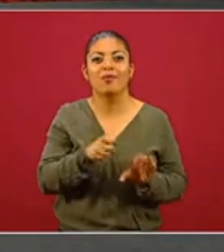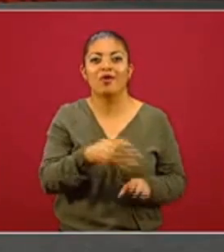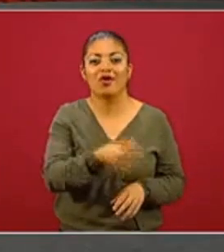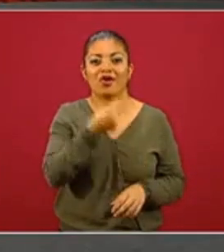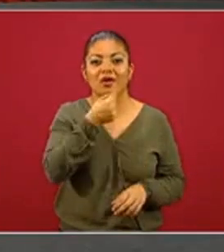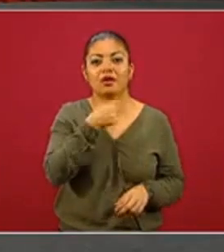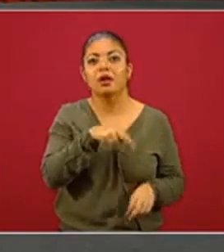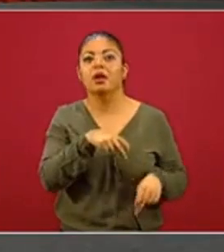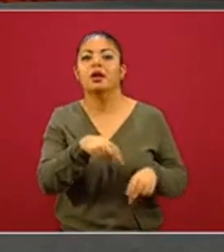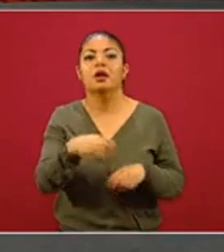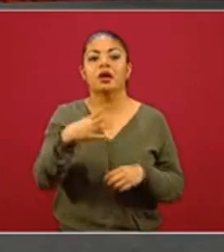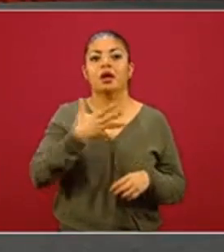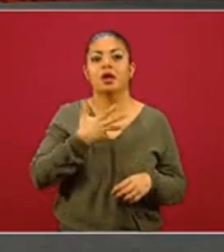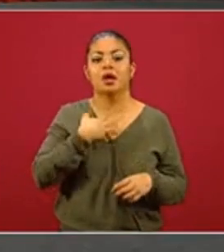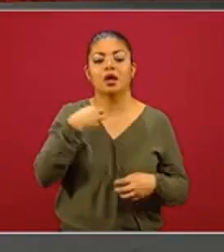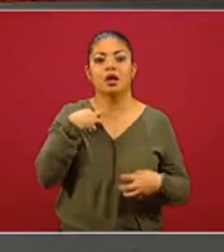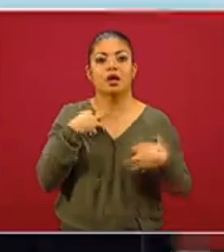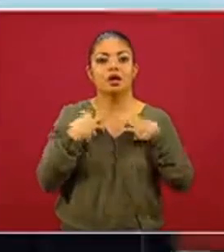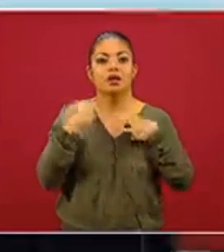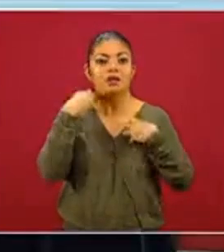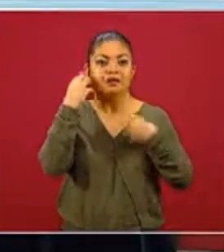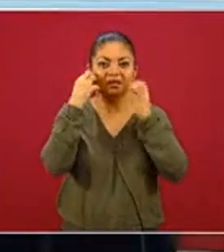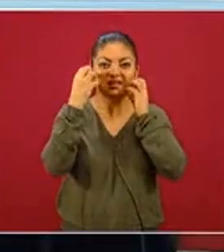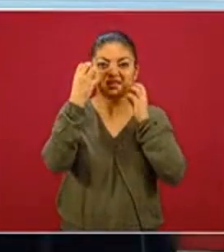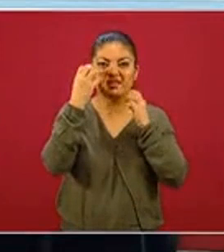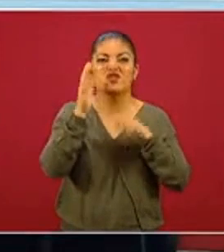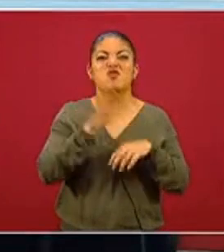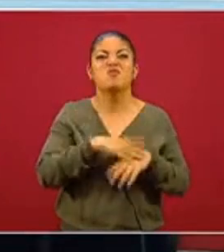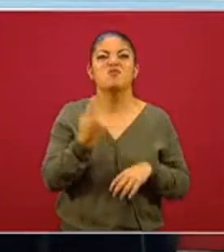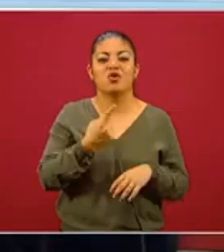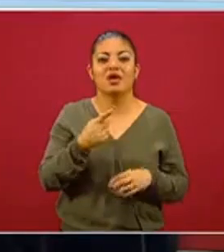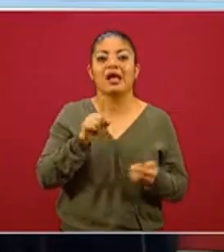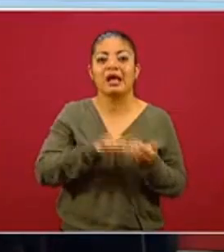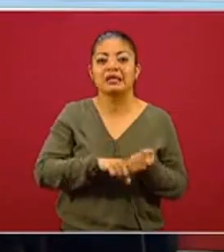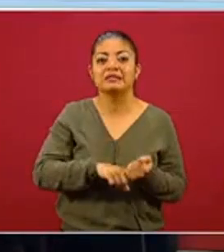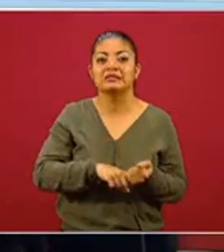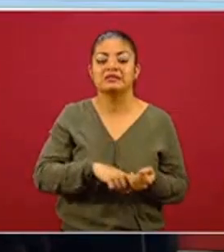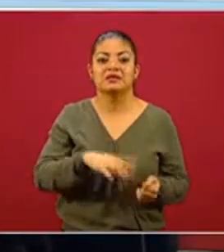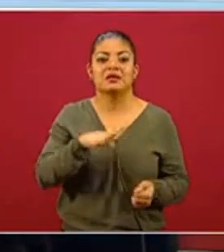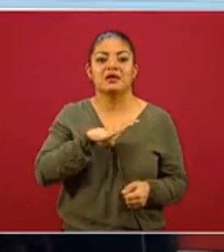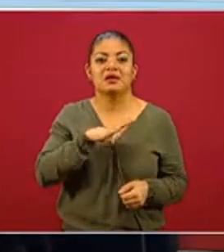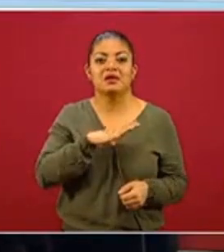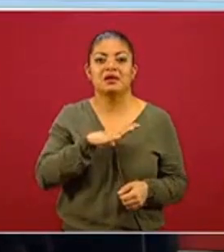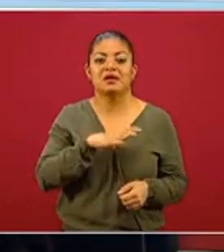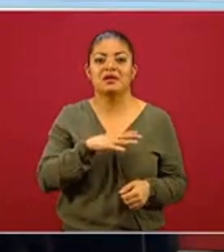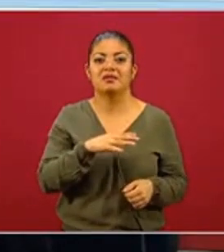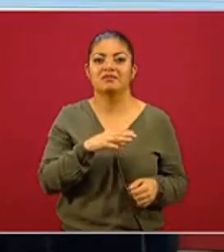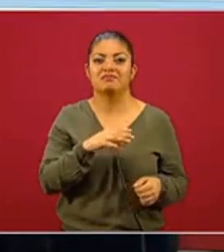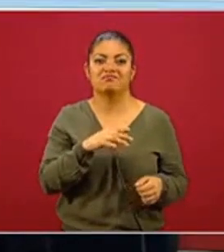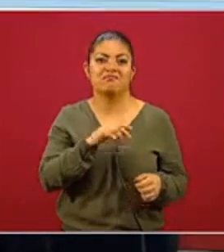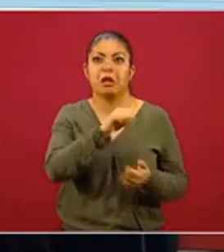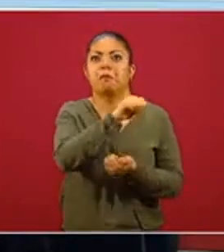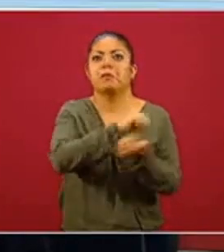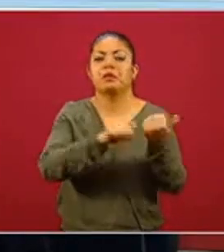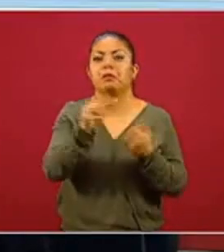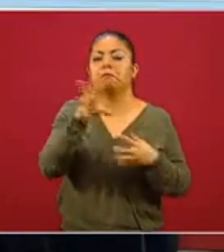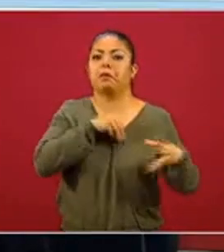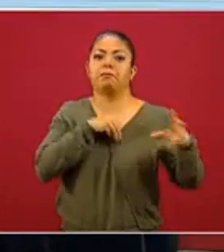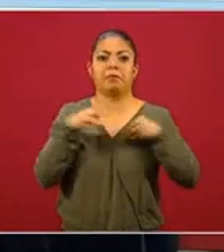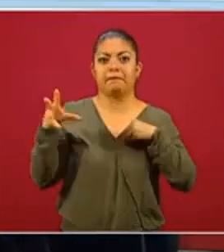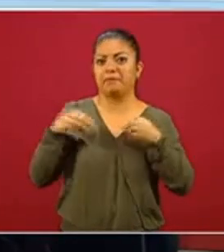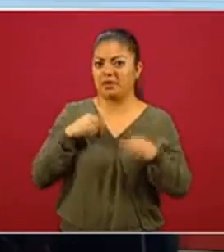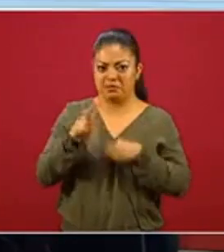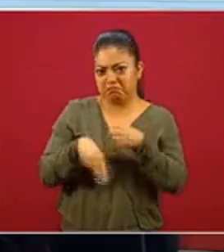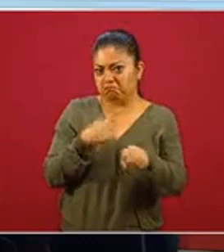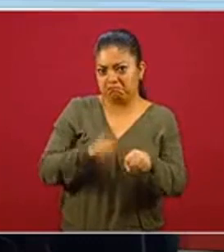de pediatría, precisamente porque hay contacto pues con diferentes microorganismos en el ambiente. Esa es una.